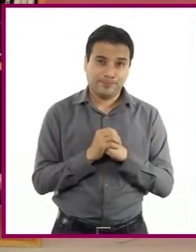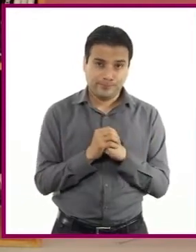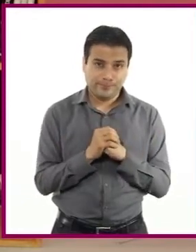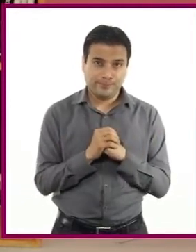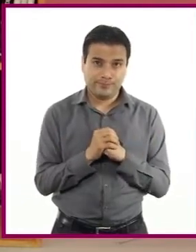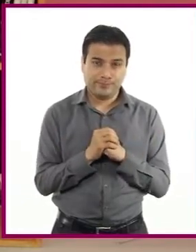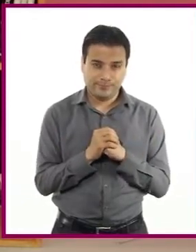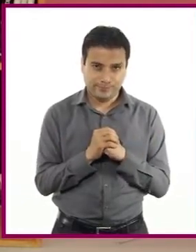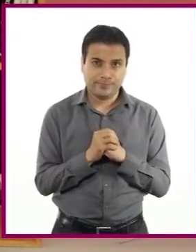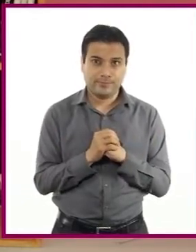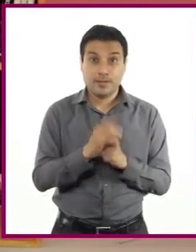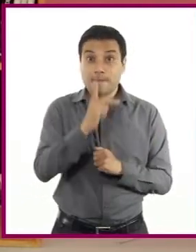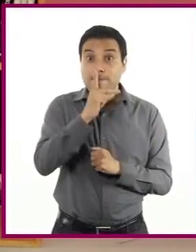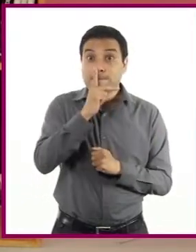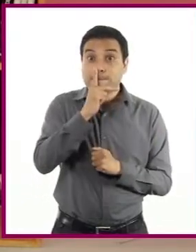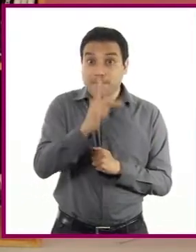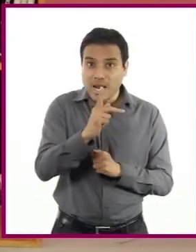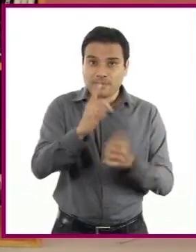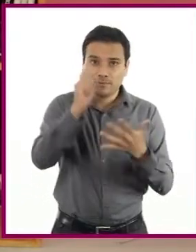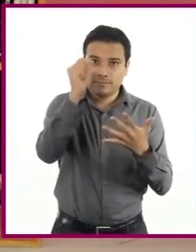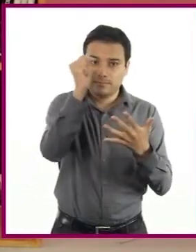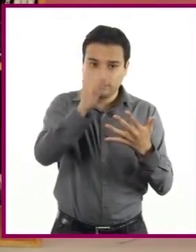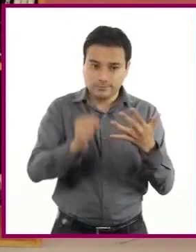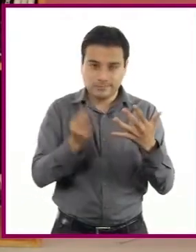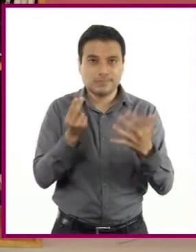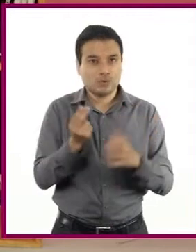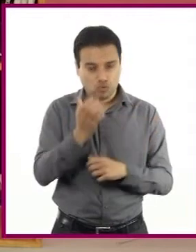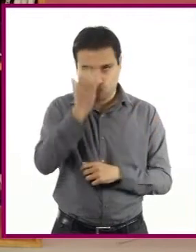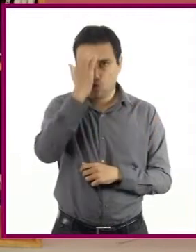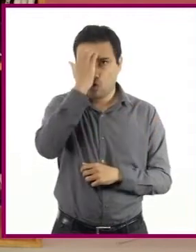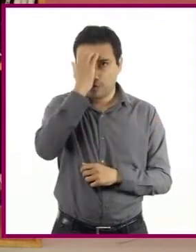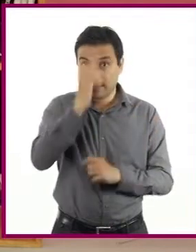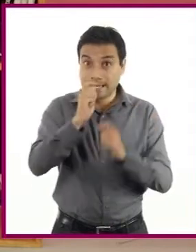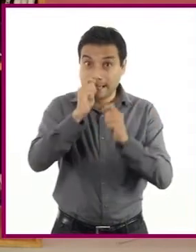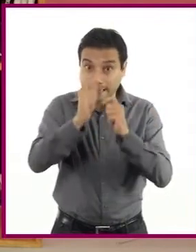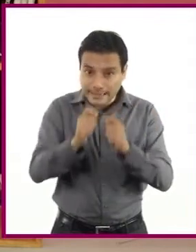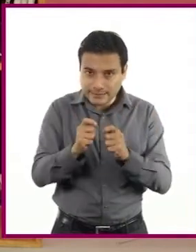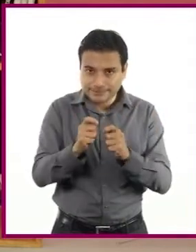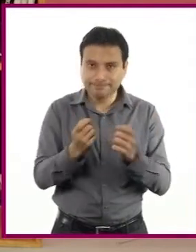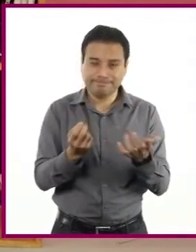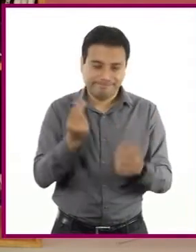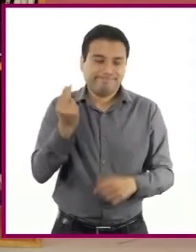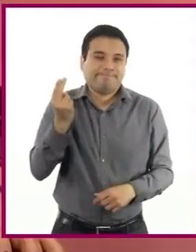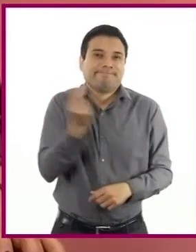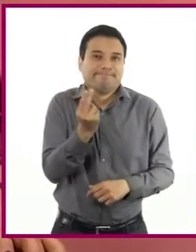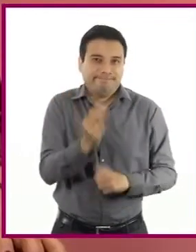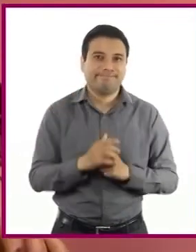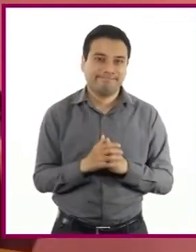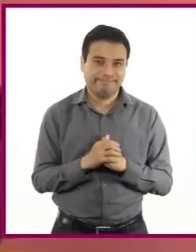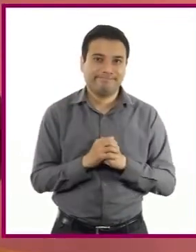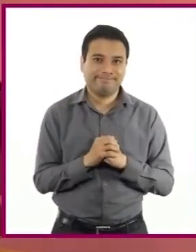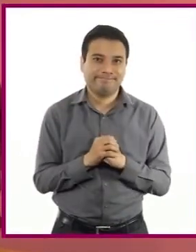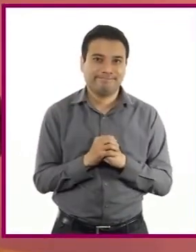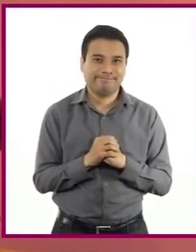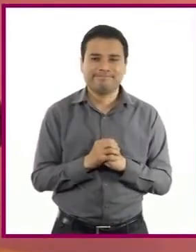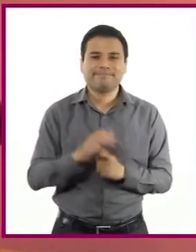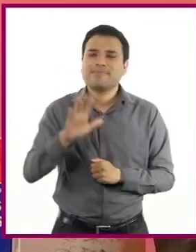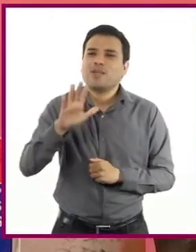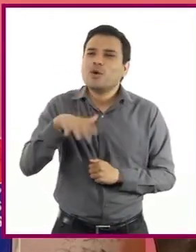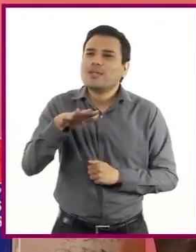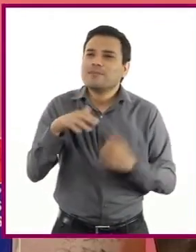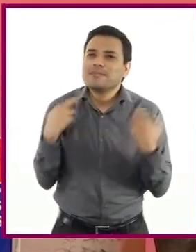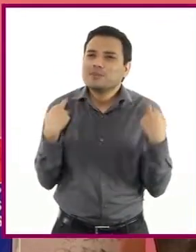el significado de palabras que no les son familiares y poder valorar la lectura en su justa dimensión. Maestro